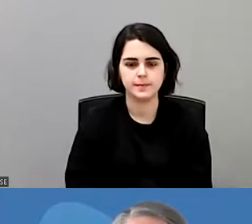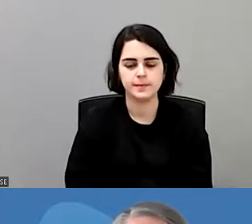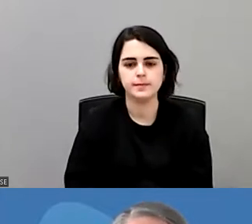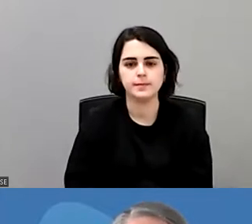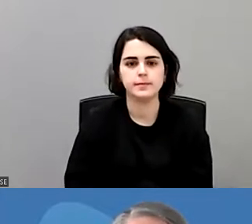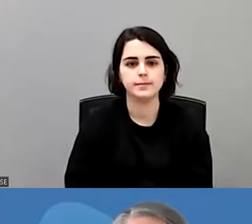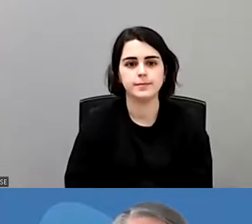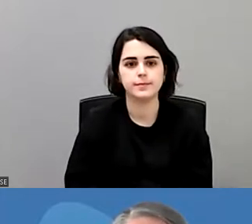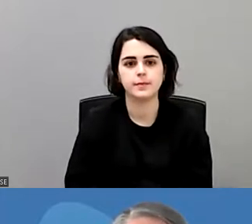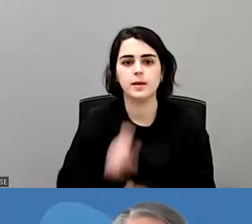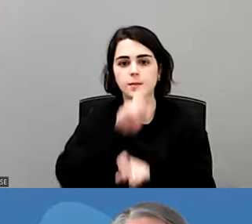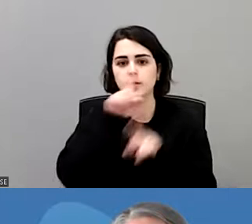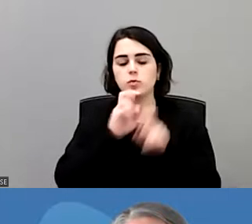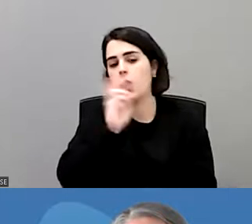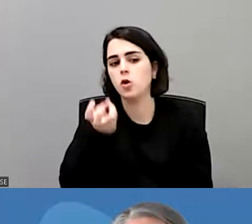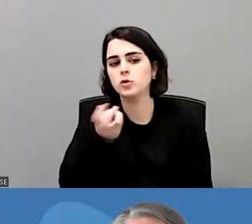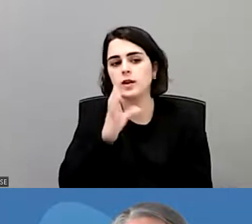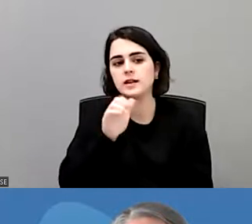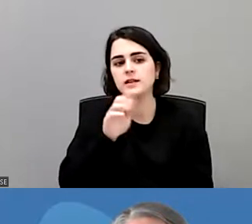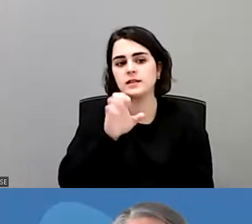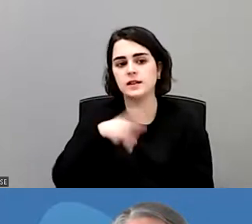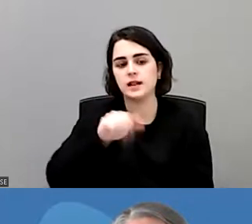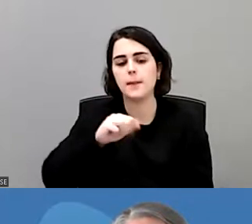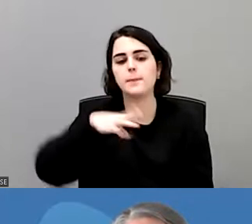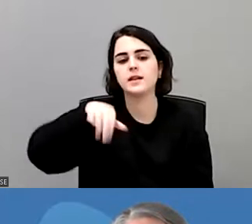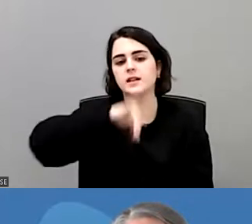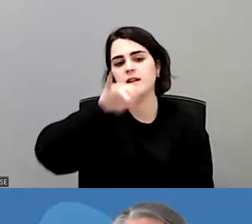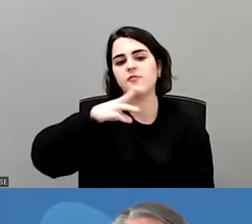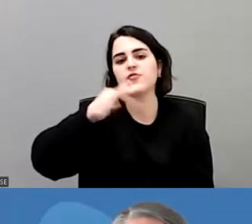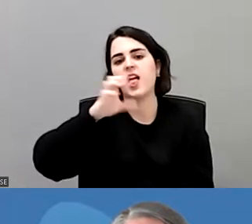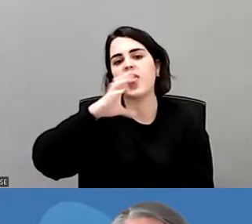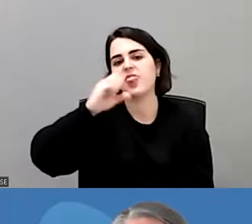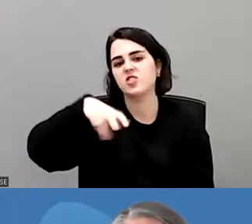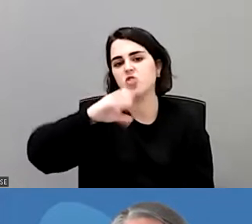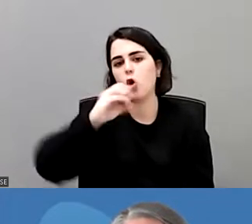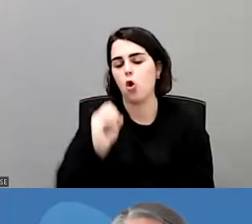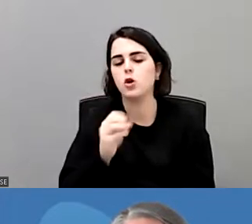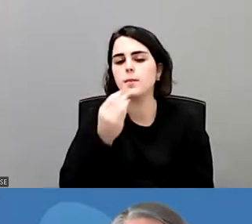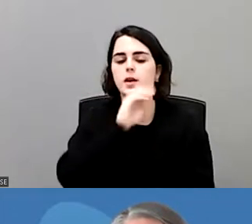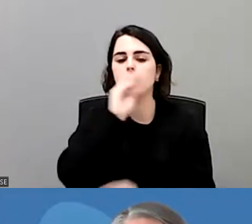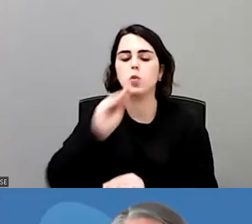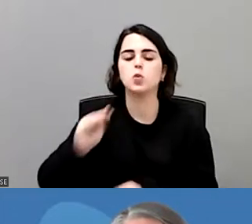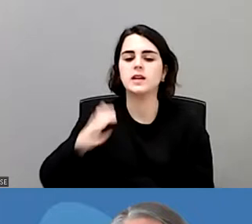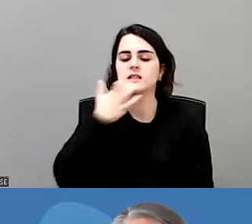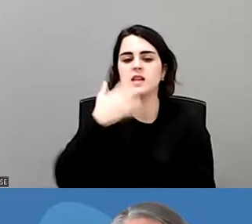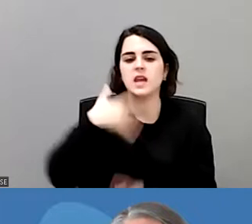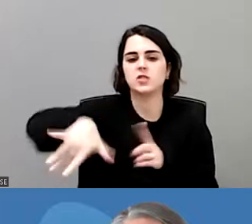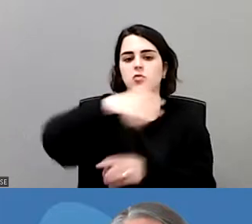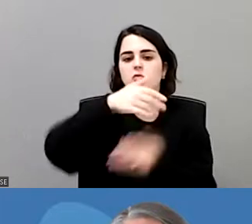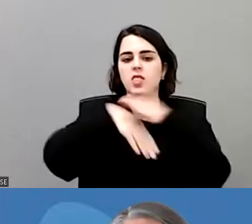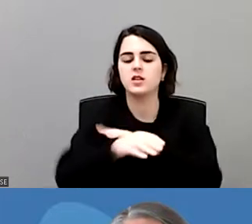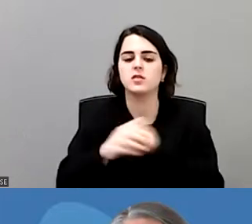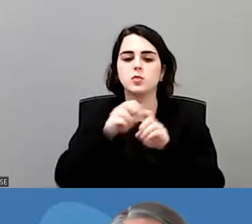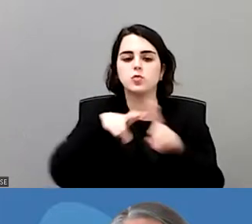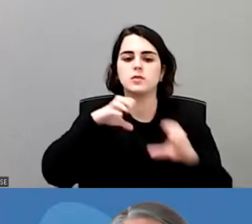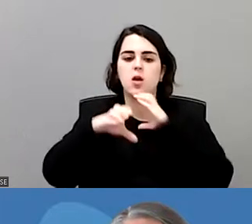Tenemos otra pregunta de Cristina Martín de Francisco, que pregunta si los entornos son accesibles a nivel de